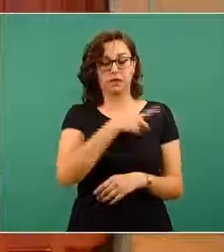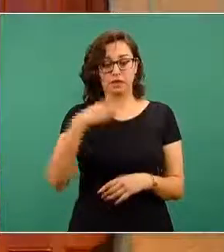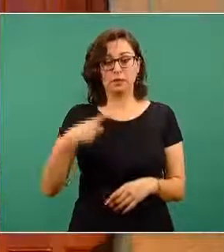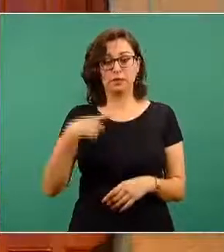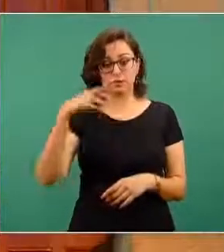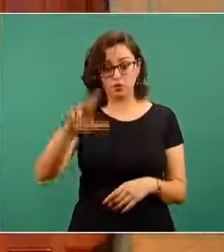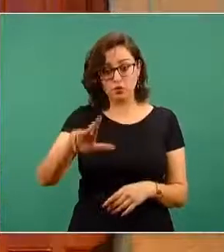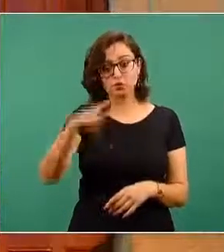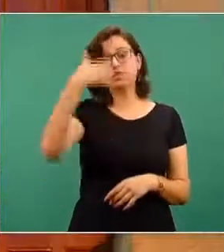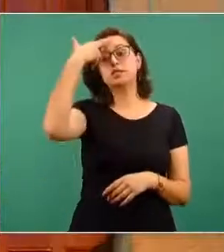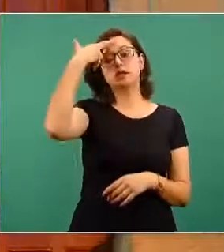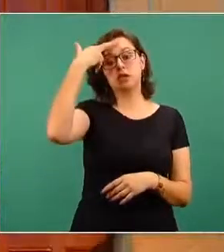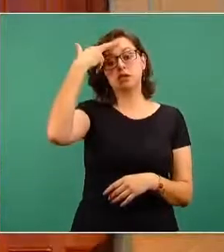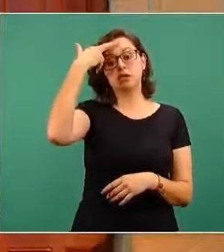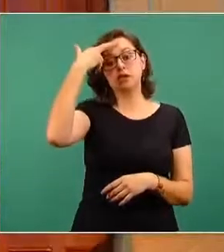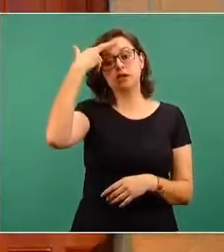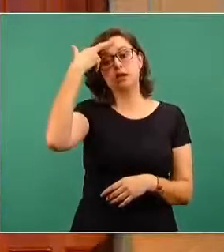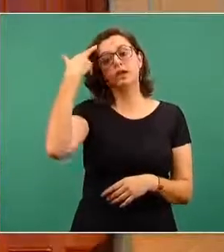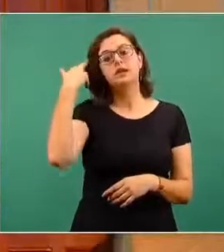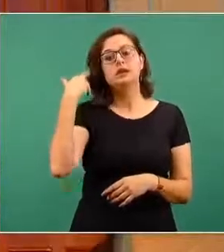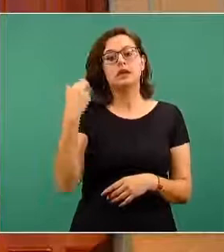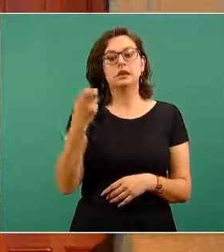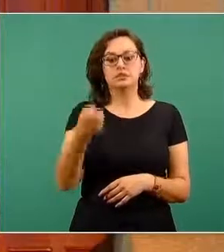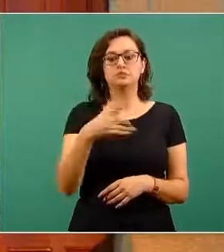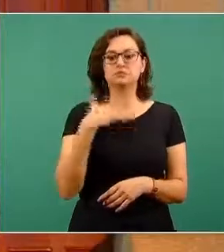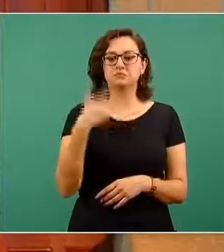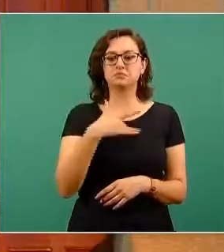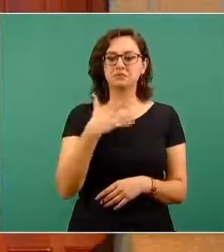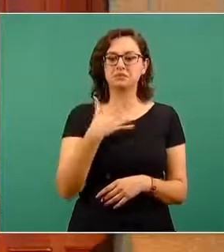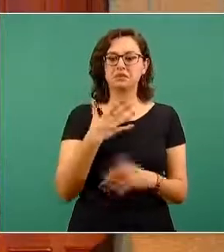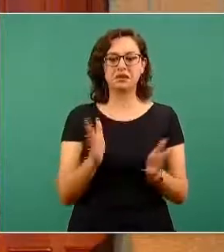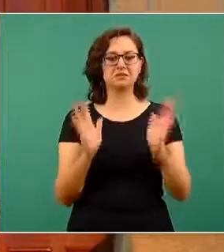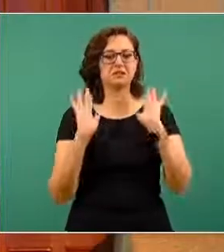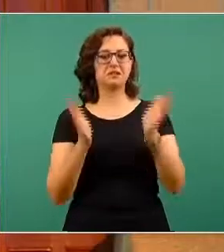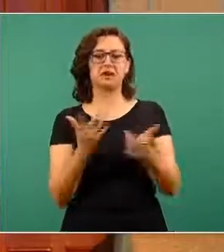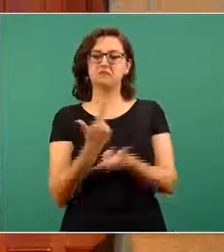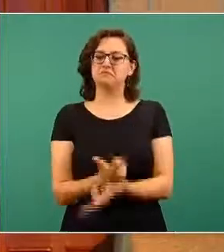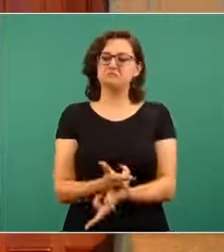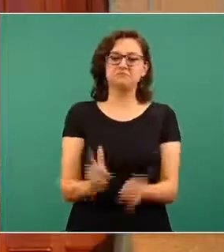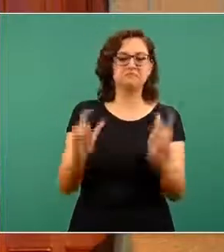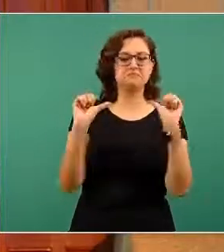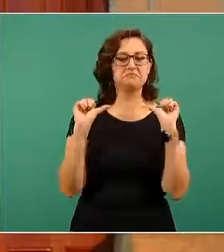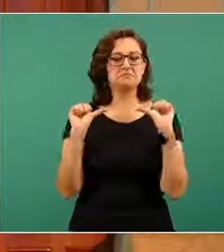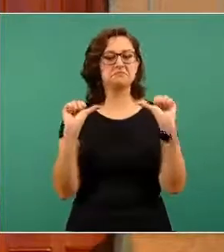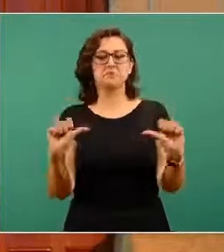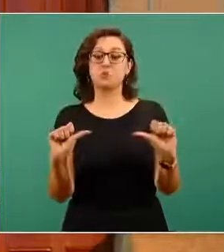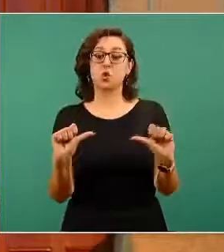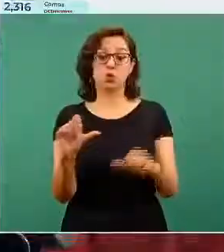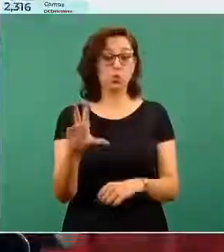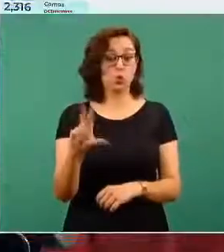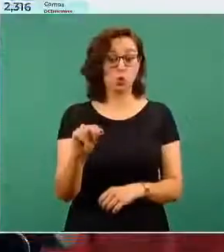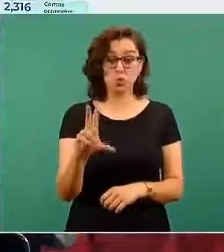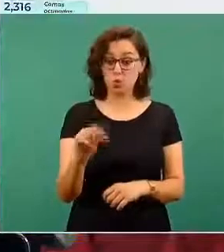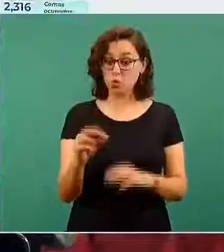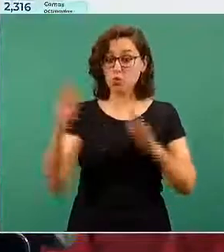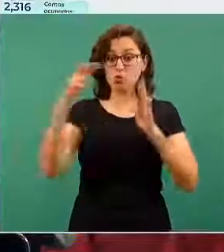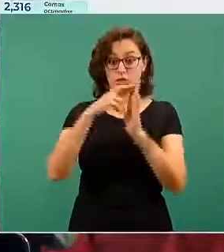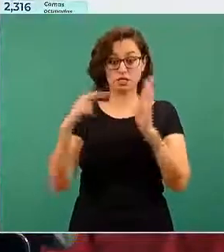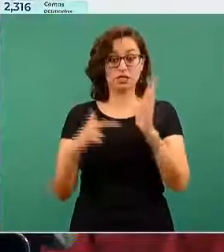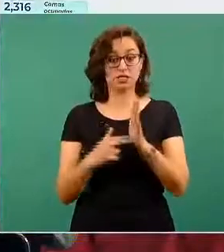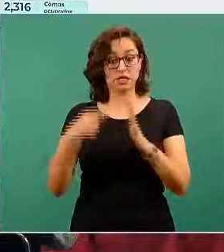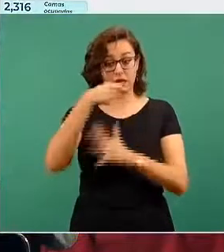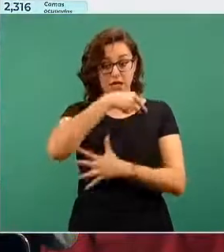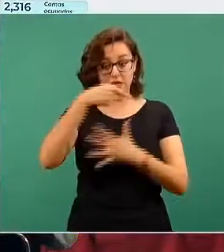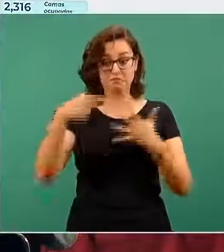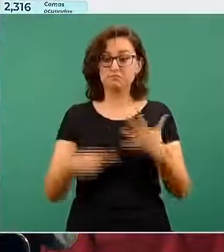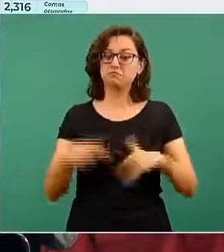esto no debe de ser un aliciente ni debe de ser un sustento para dejar de implementar las medidas